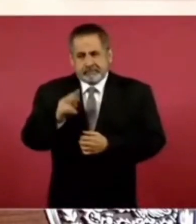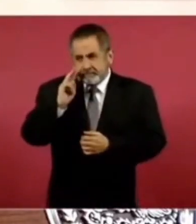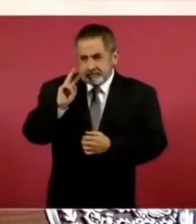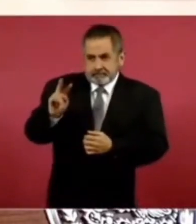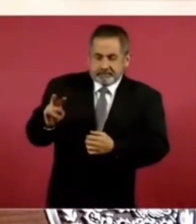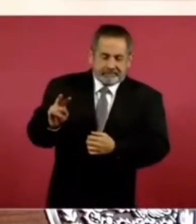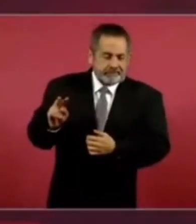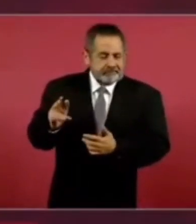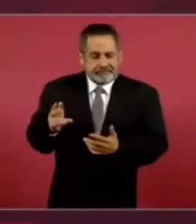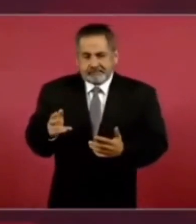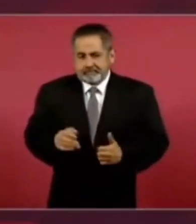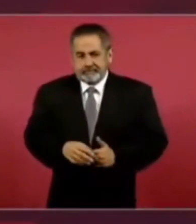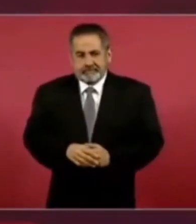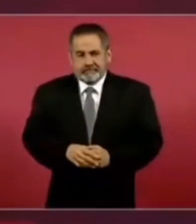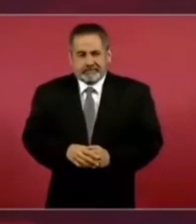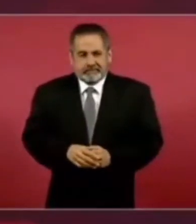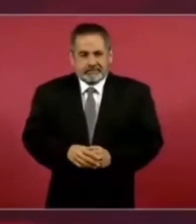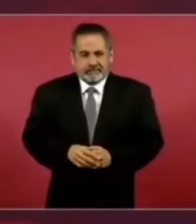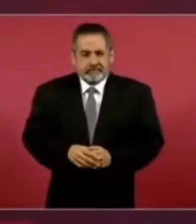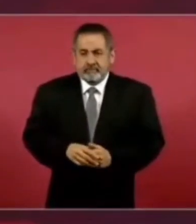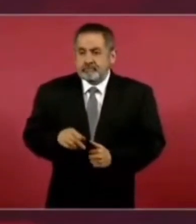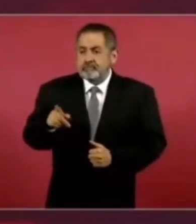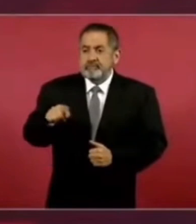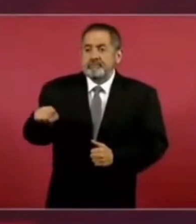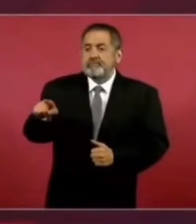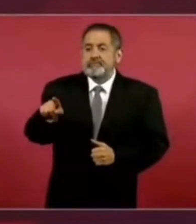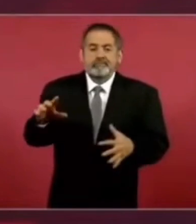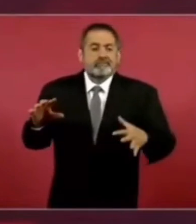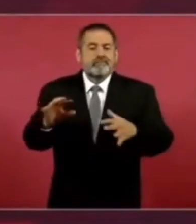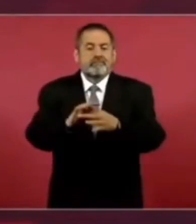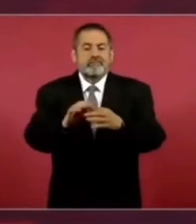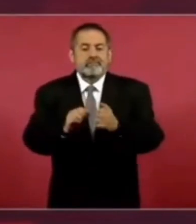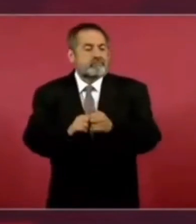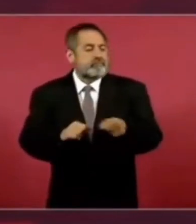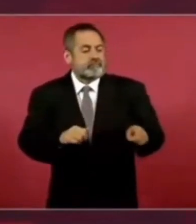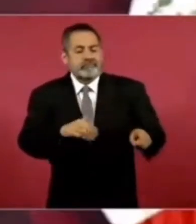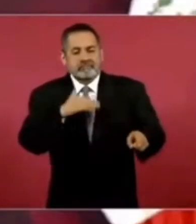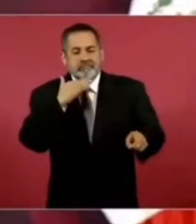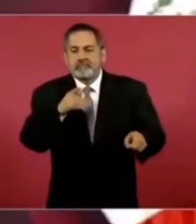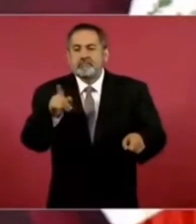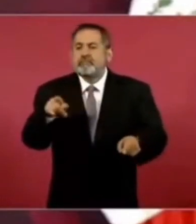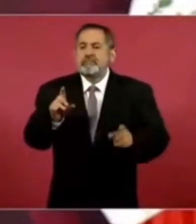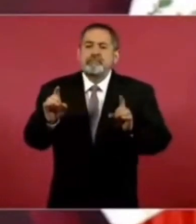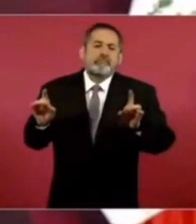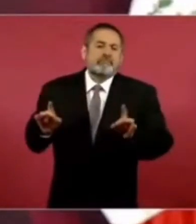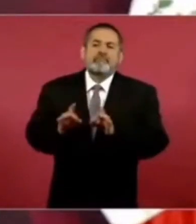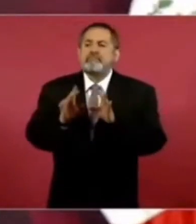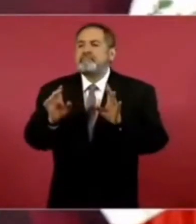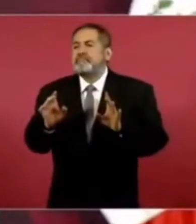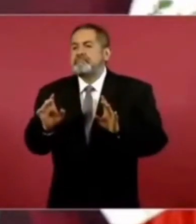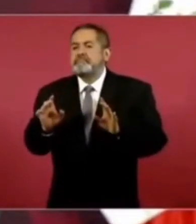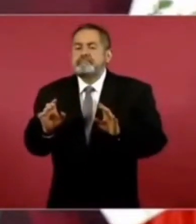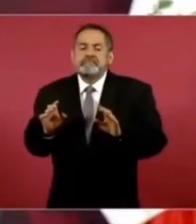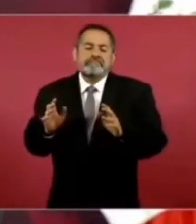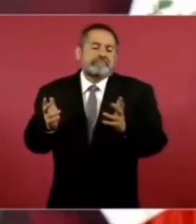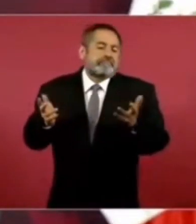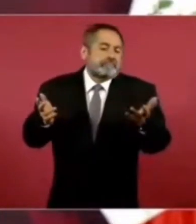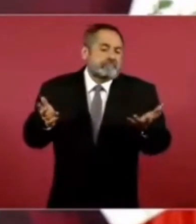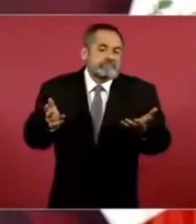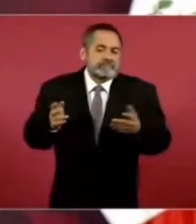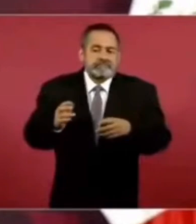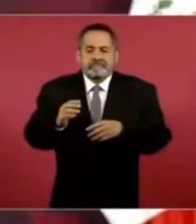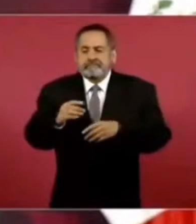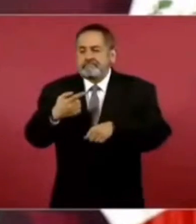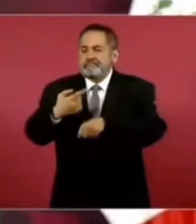dolorosísimo porque estaba vinculado, o sea, no es un asunto de